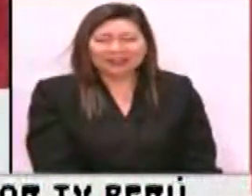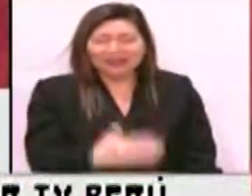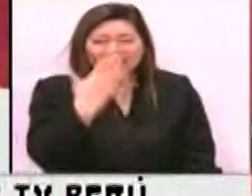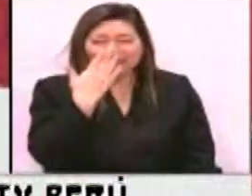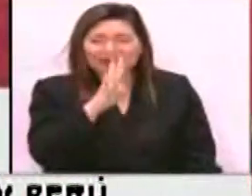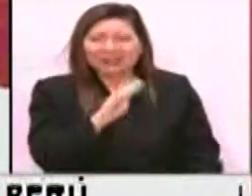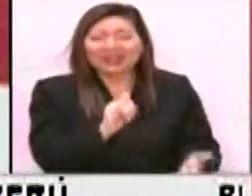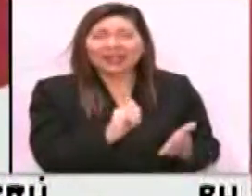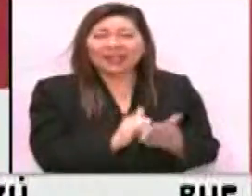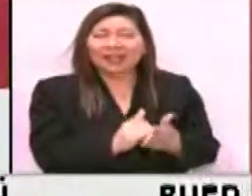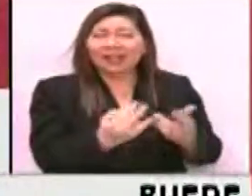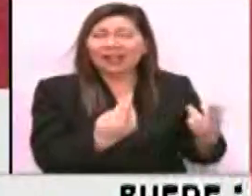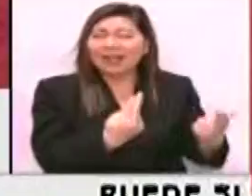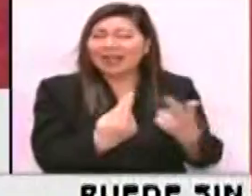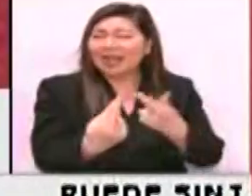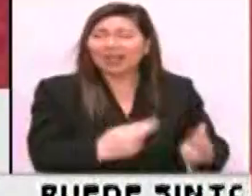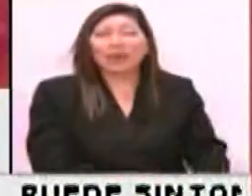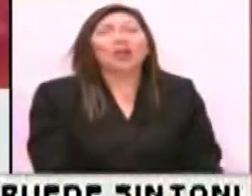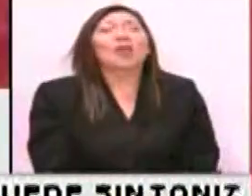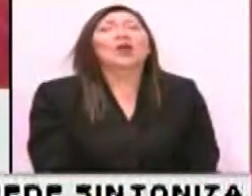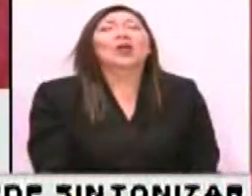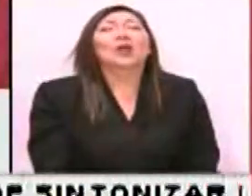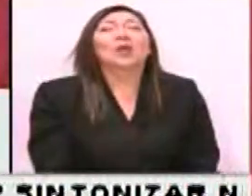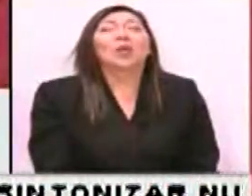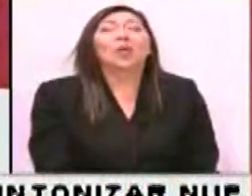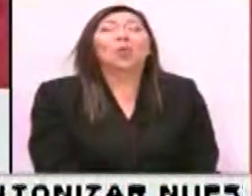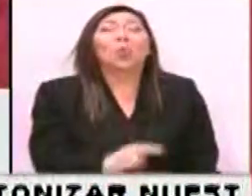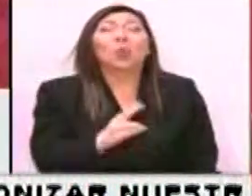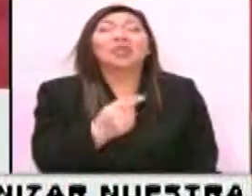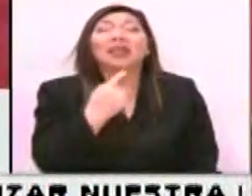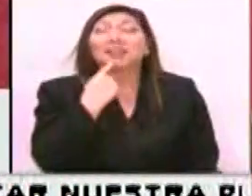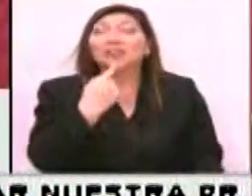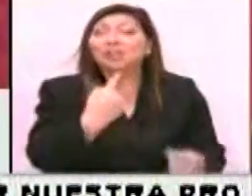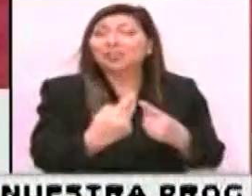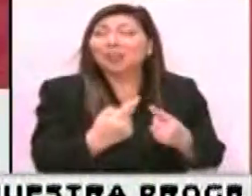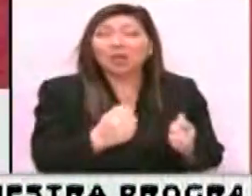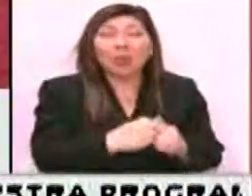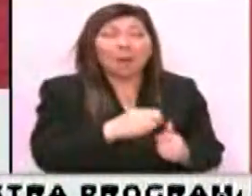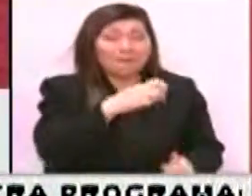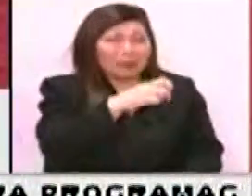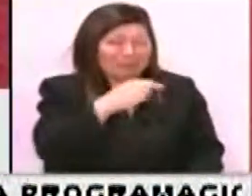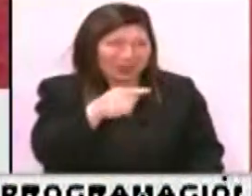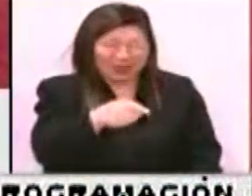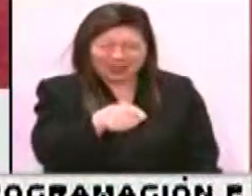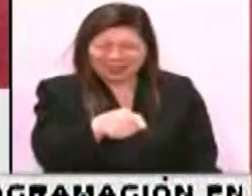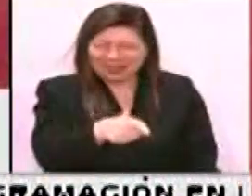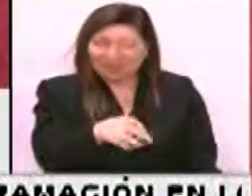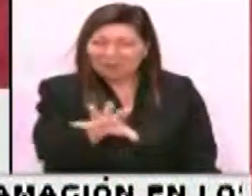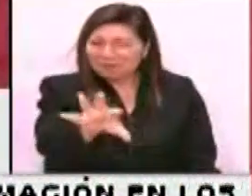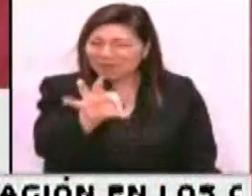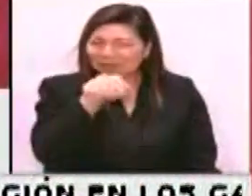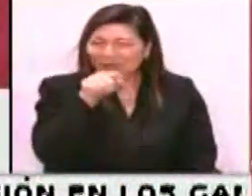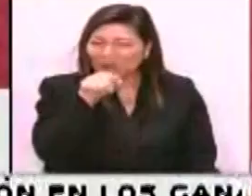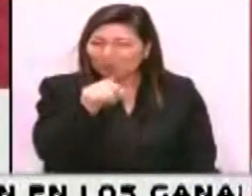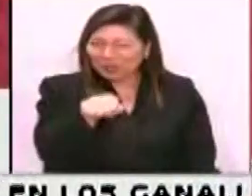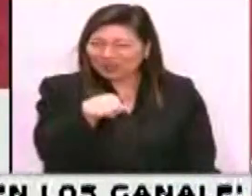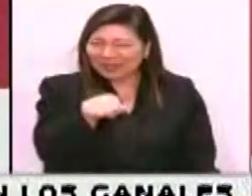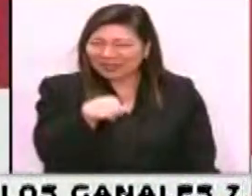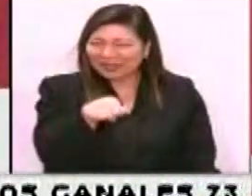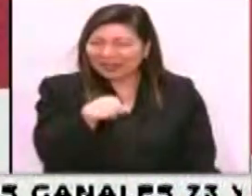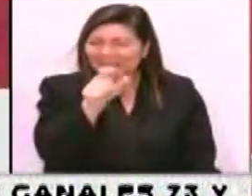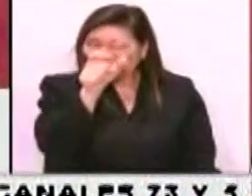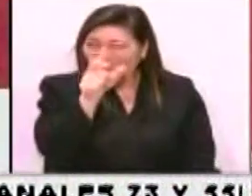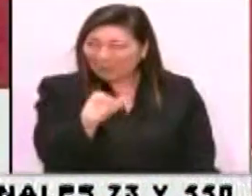nunca supe yo que la relación con Westfield era una relación con Pedro Pablo Kuczynski. ¿Va a escoger solamente a